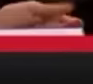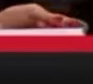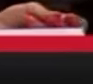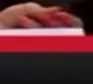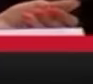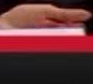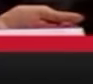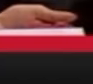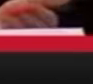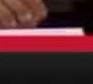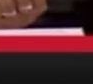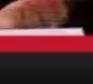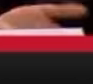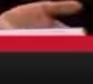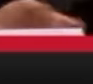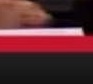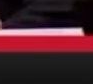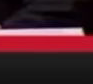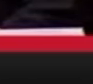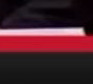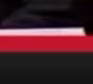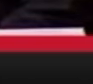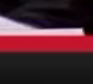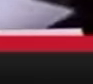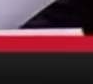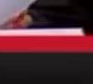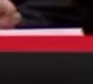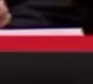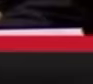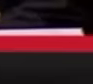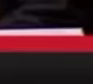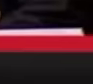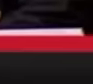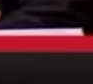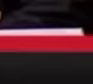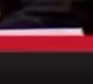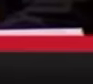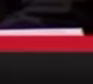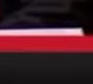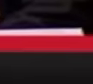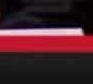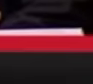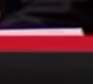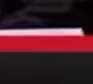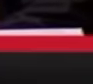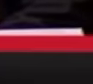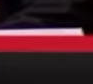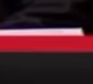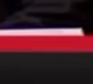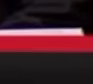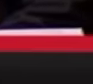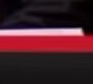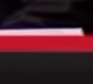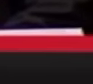el alza de peajes y da lectura al contrato de concesión en el numeral